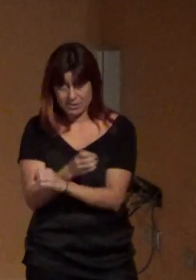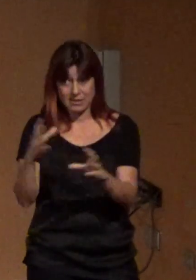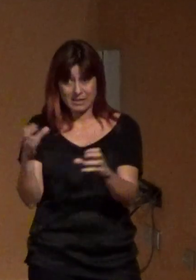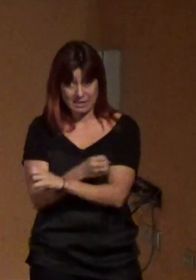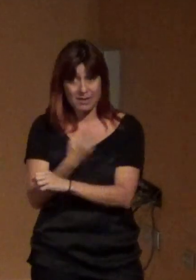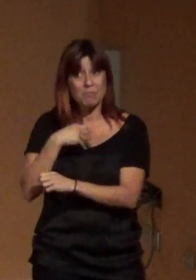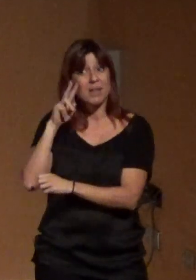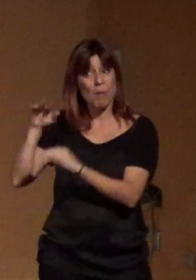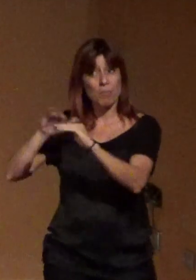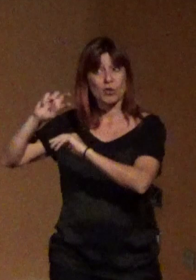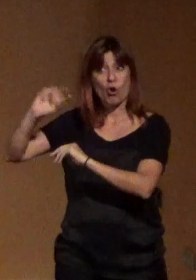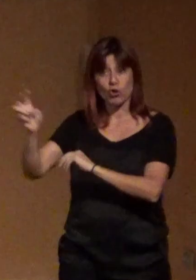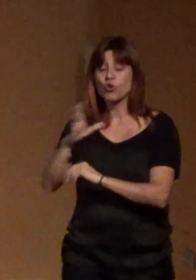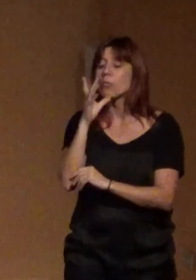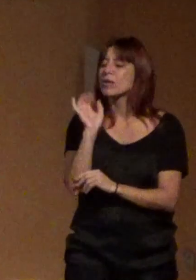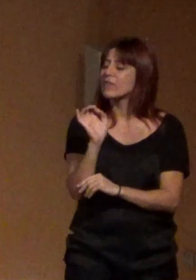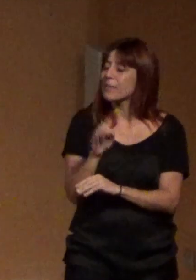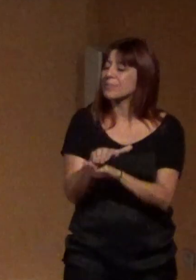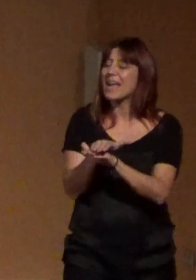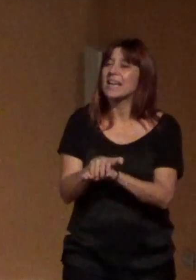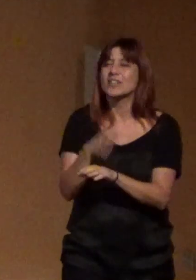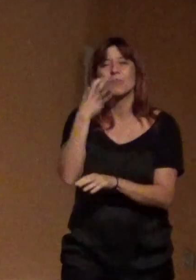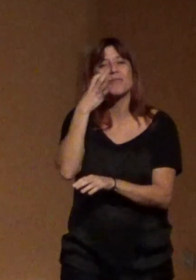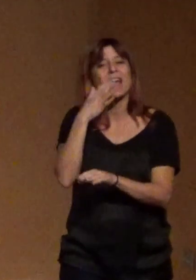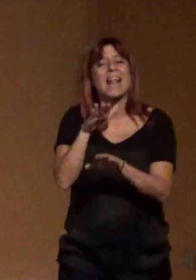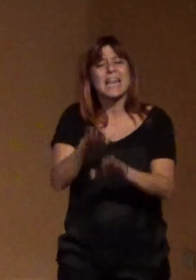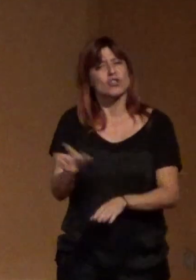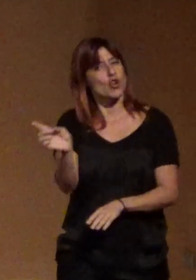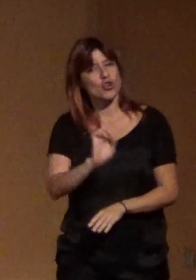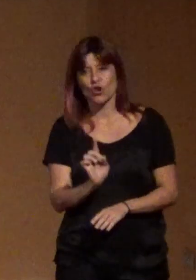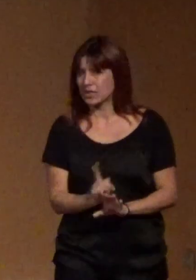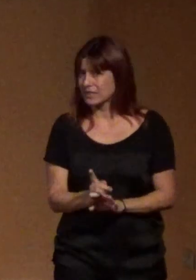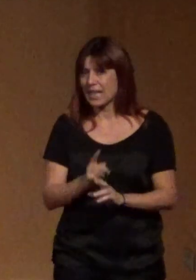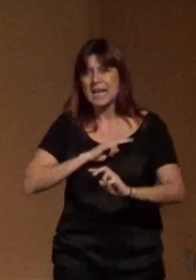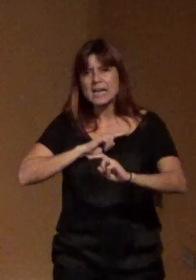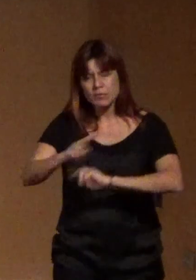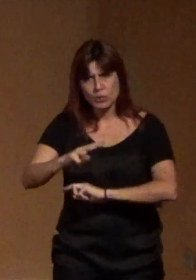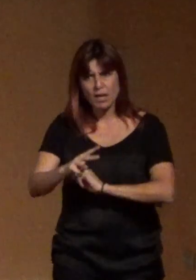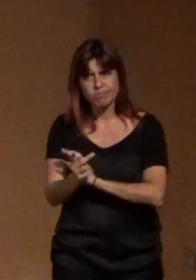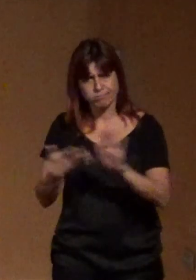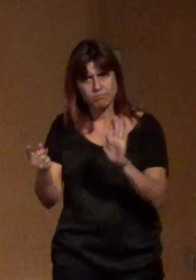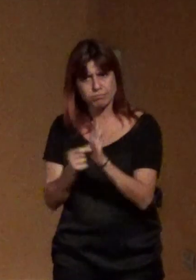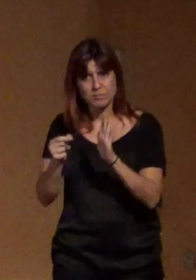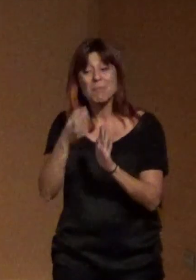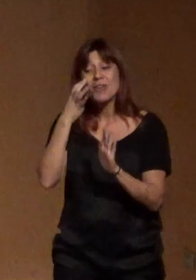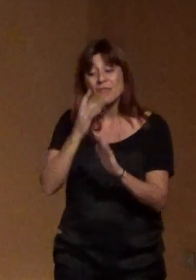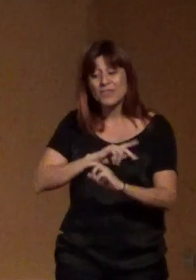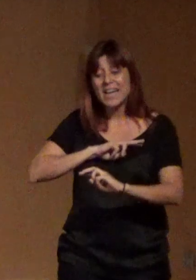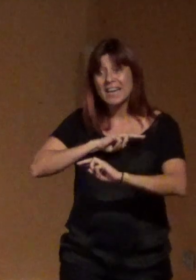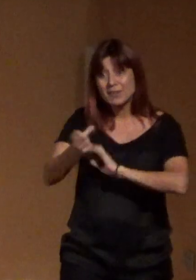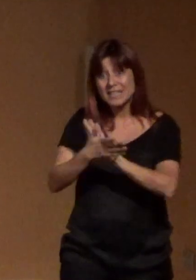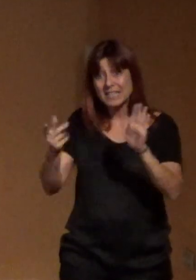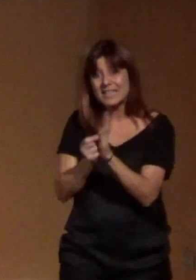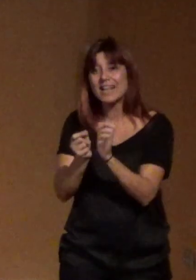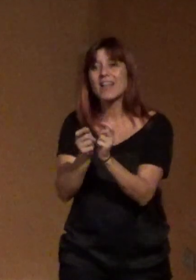lento, porque al final sí que es lento, ¿no? Pero eso no es cierto. Tiene una respuesta excesivamente rápida. Lo que pasa es que esa respuesta rápida se distorsiona, porque